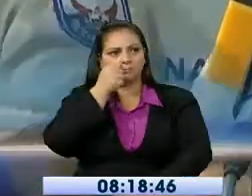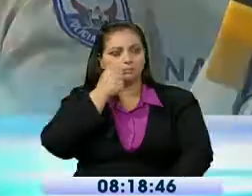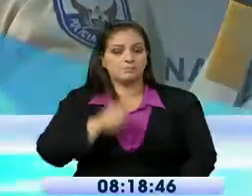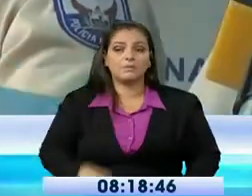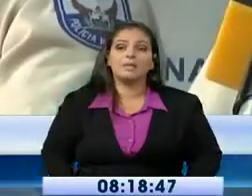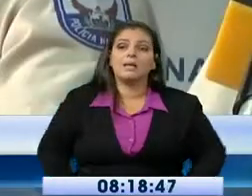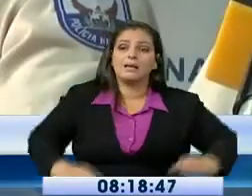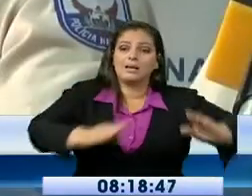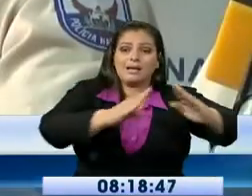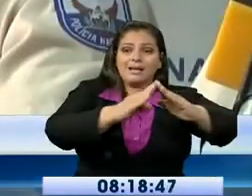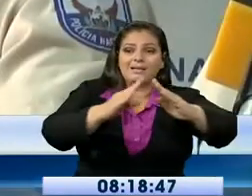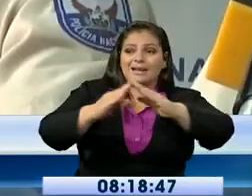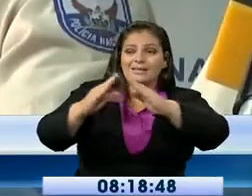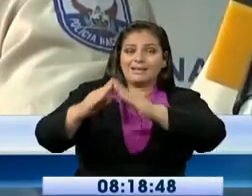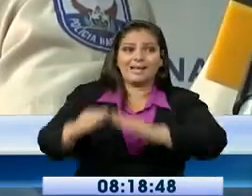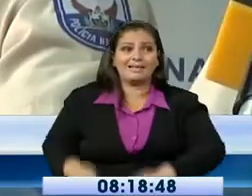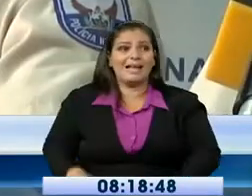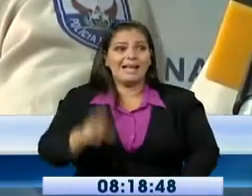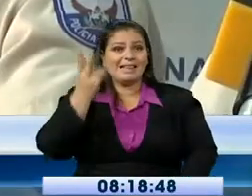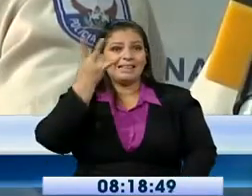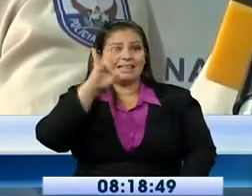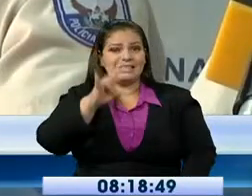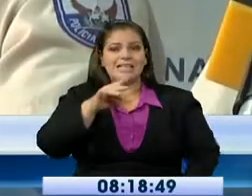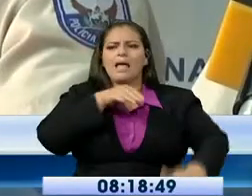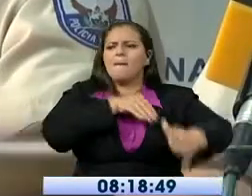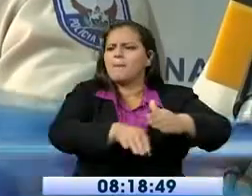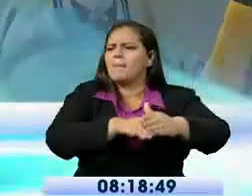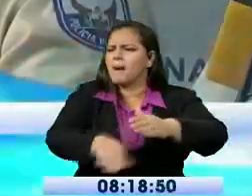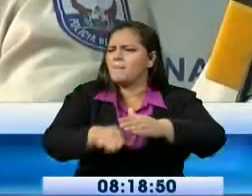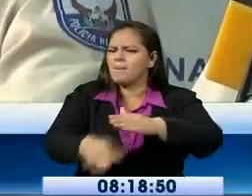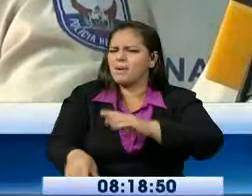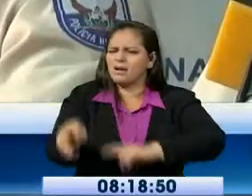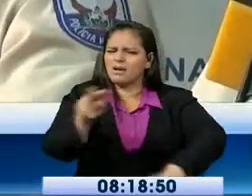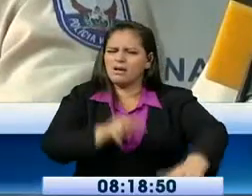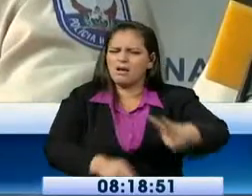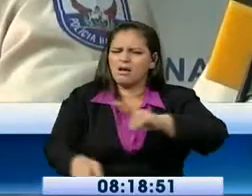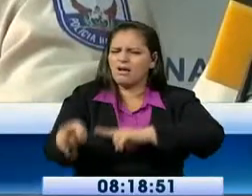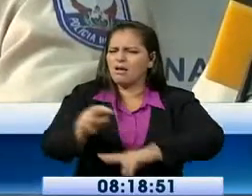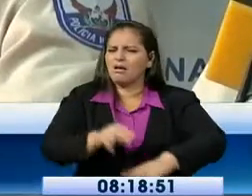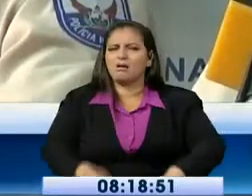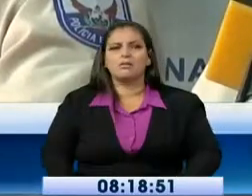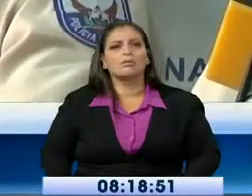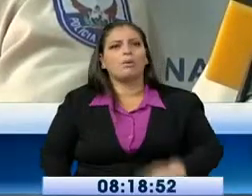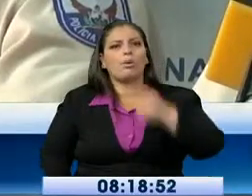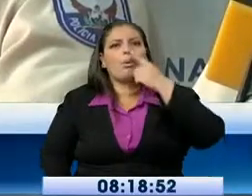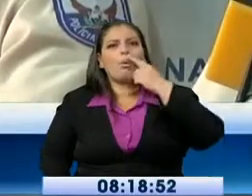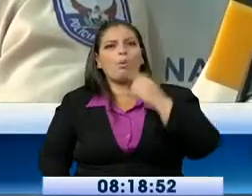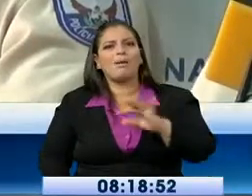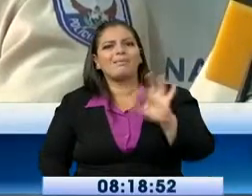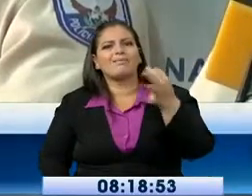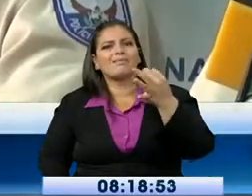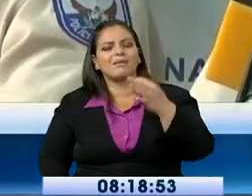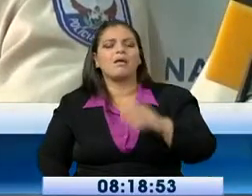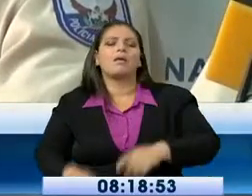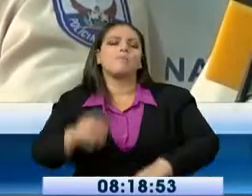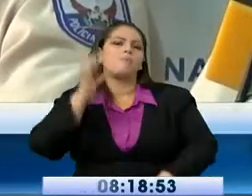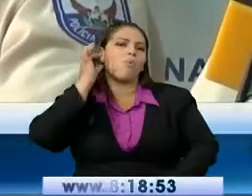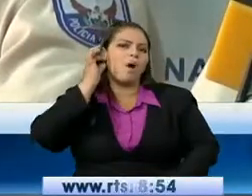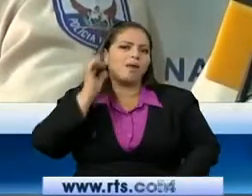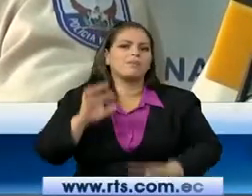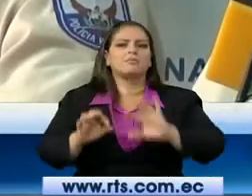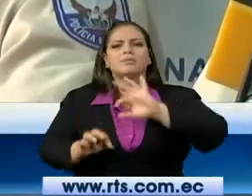allanamientos, logrando la detención de 19 ciudadanos de nacionalidad ecuatoriana, de los